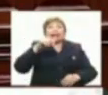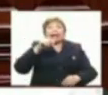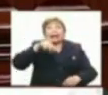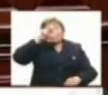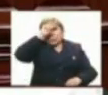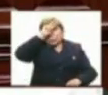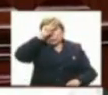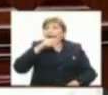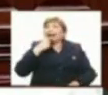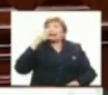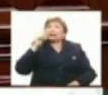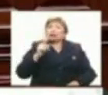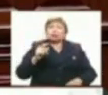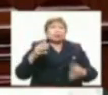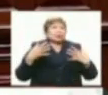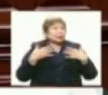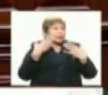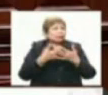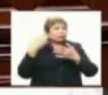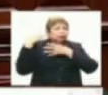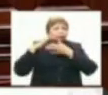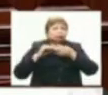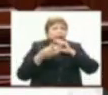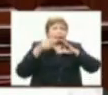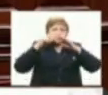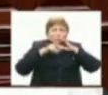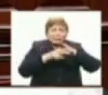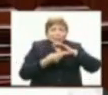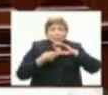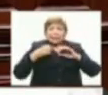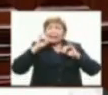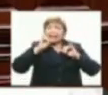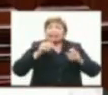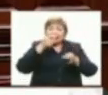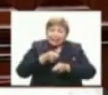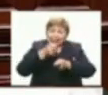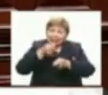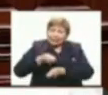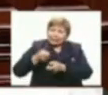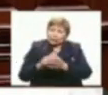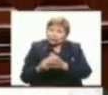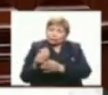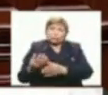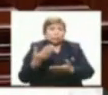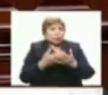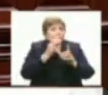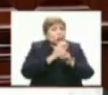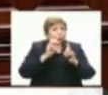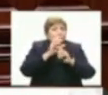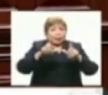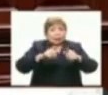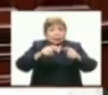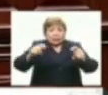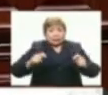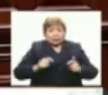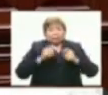Perú es un país de milenaria tradición minera y agrícola. Todas las culturas que florecieron en el territorio nos